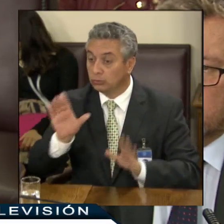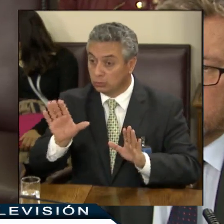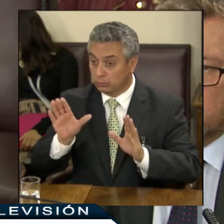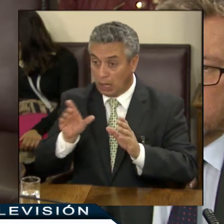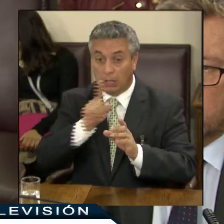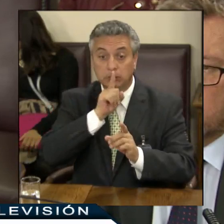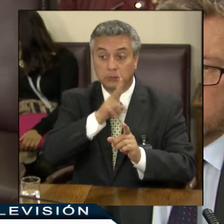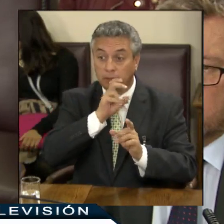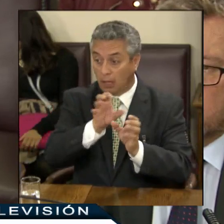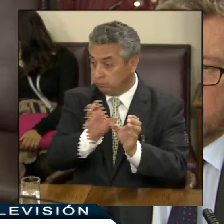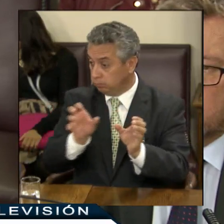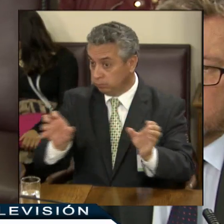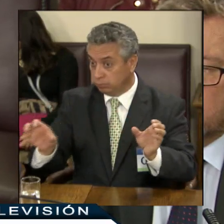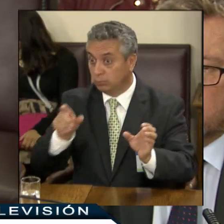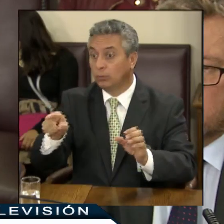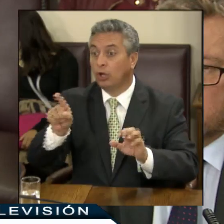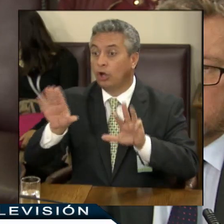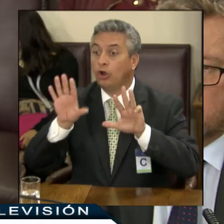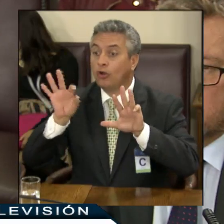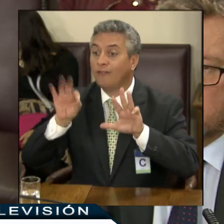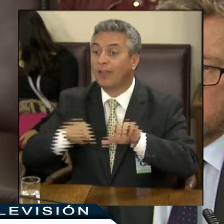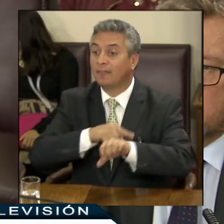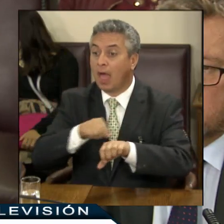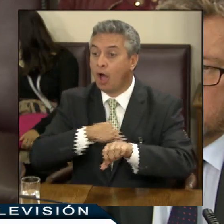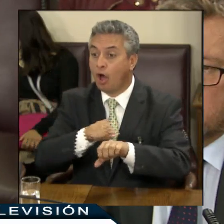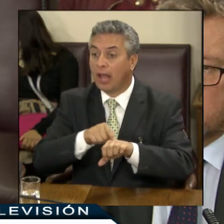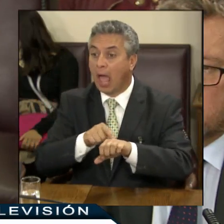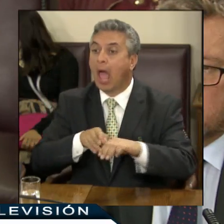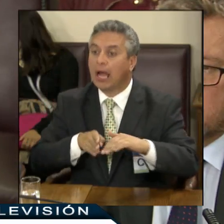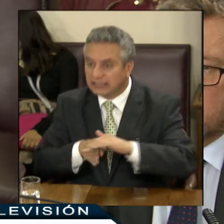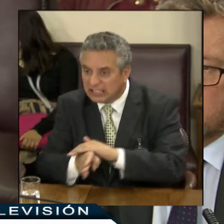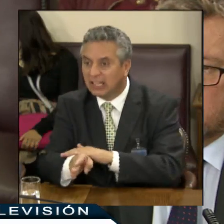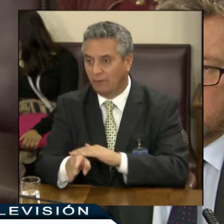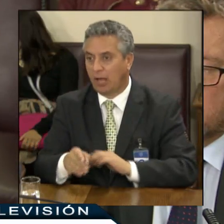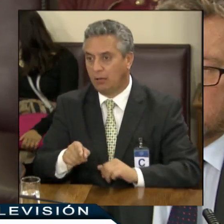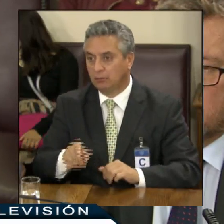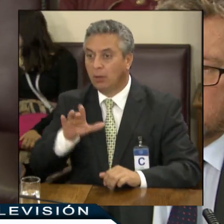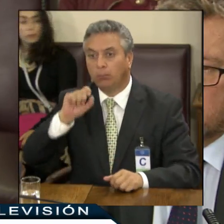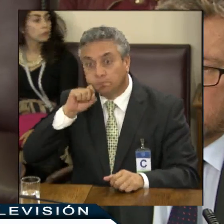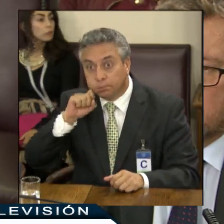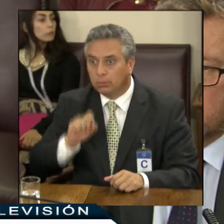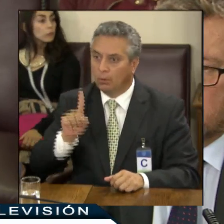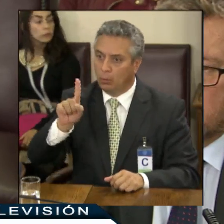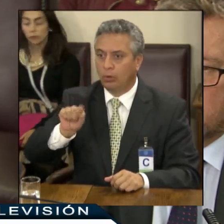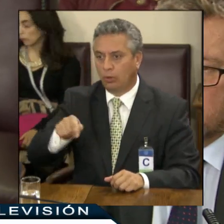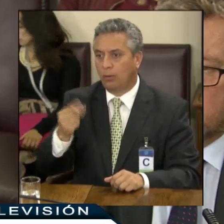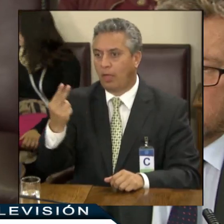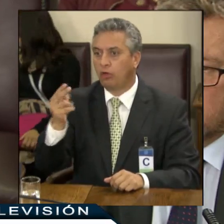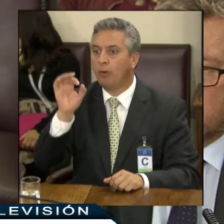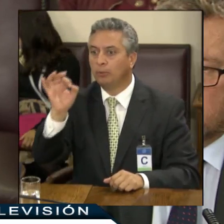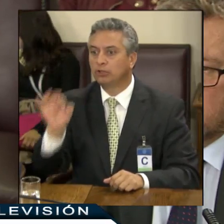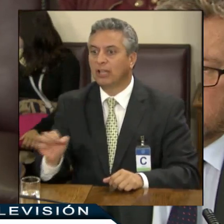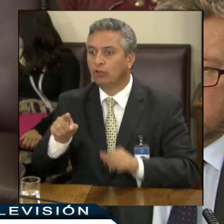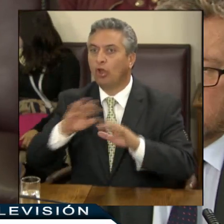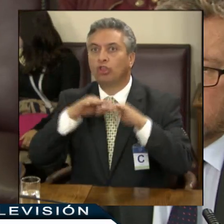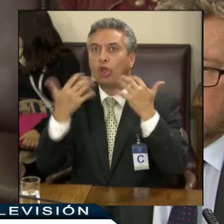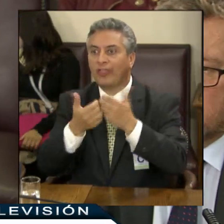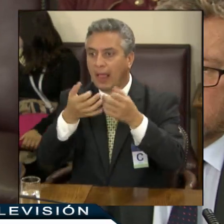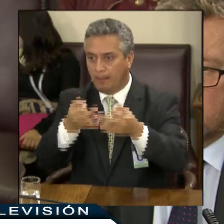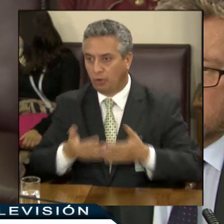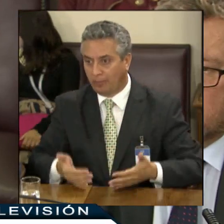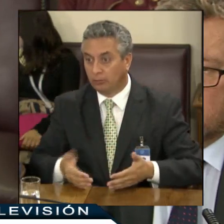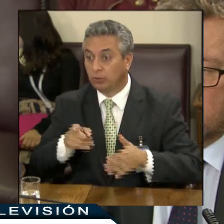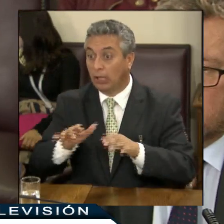concesionaria transmite al año 90 horas accesibles lengua de seña Lo que equivale al 1,2 por del total de su programación además